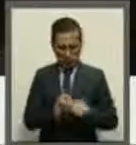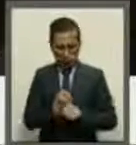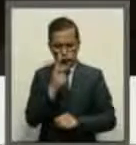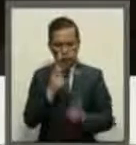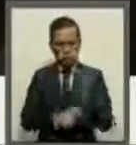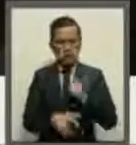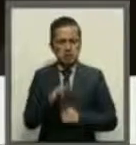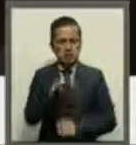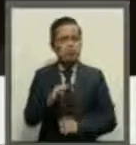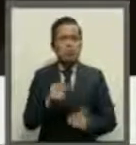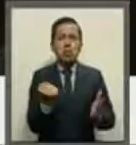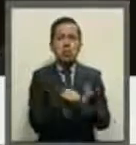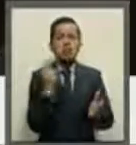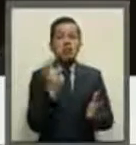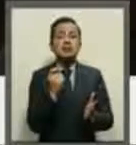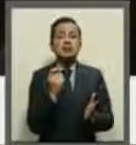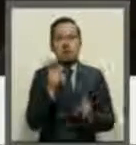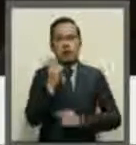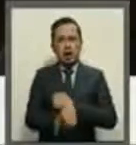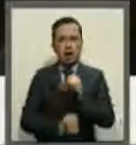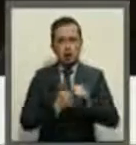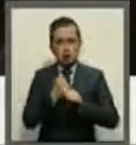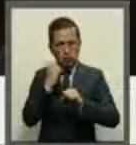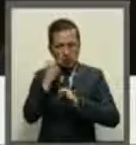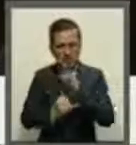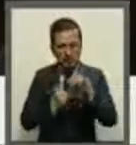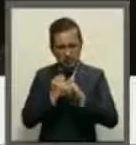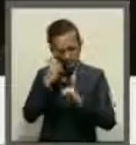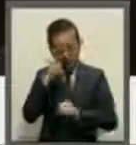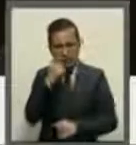Internacional de las Lenguas Indígenas. En México